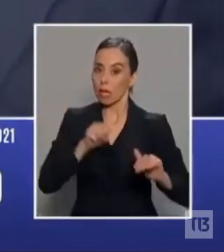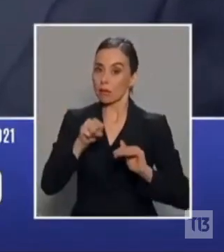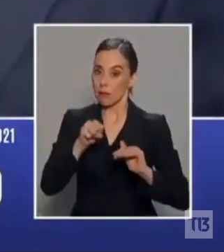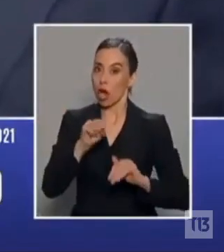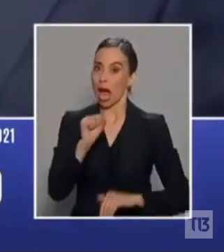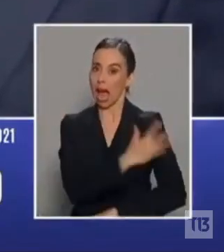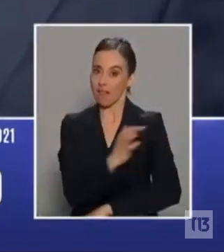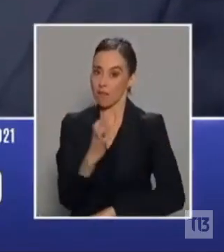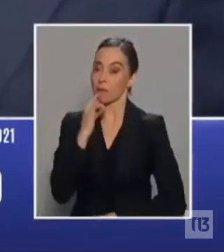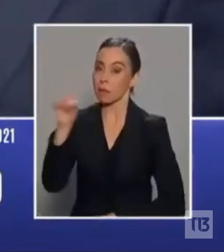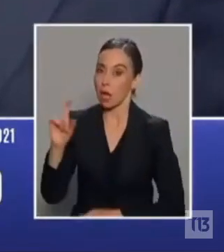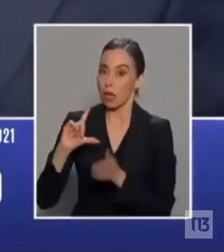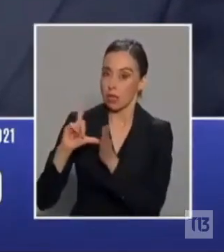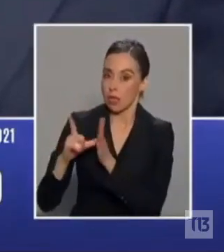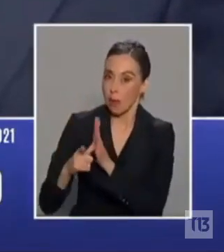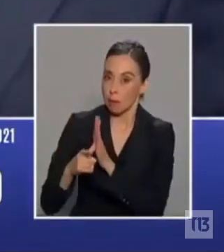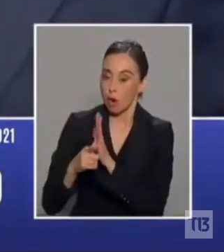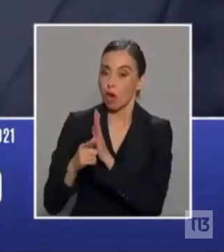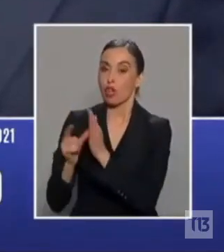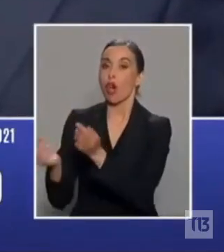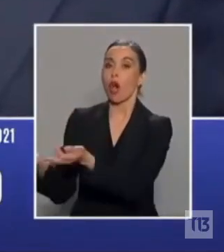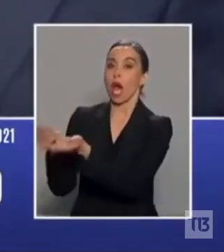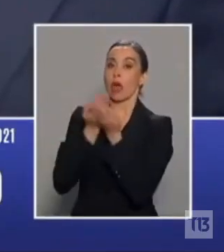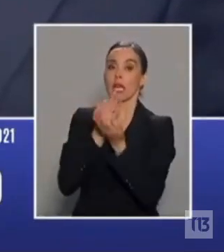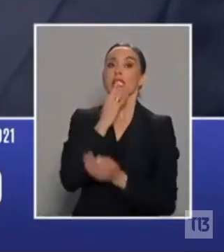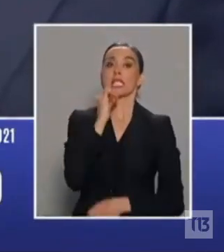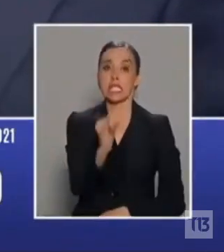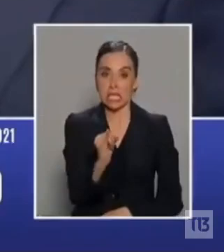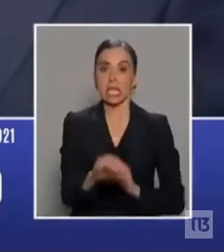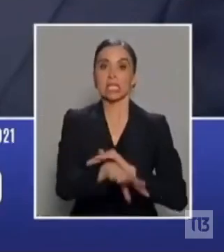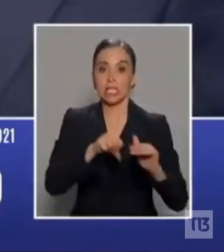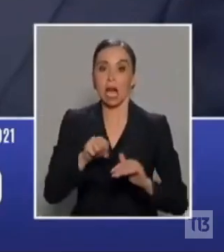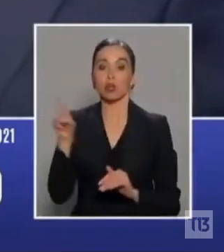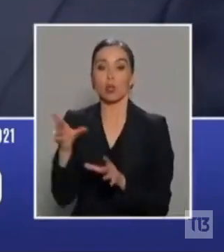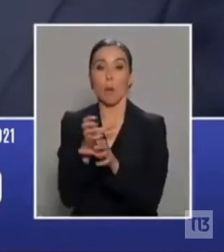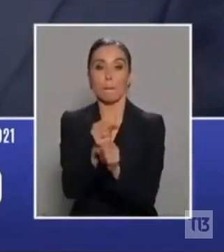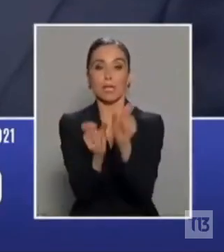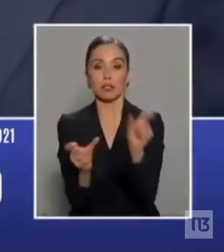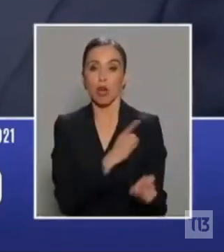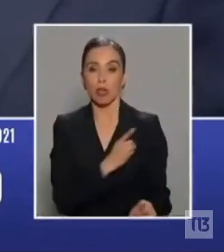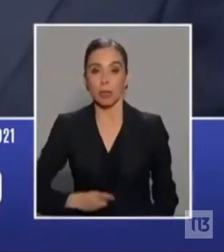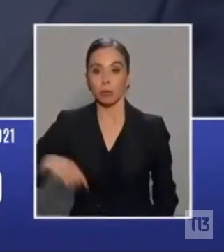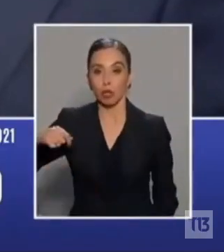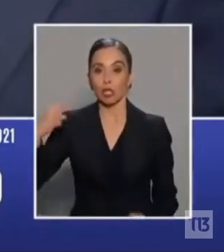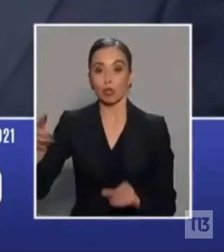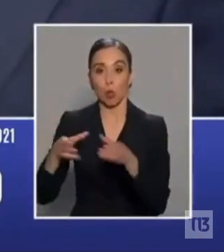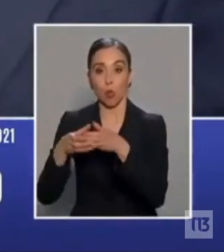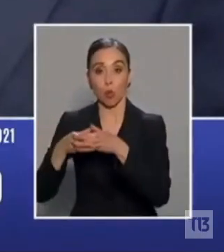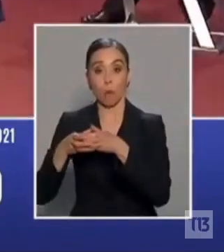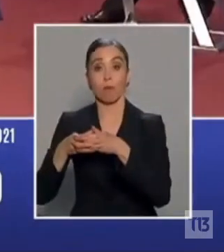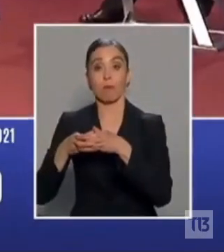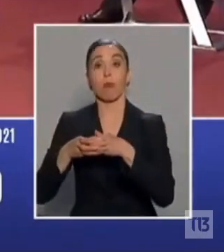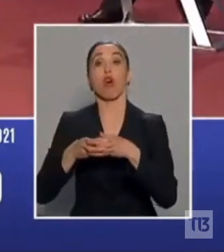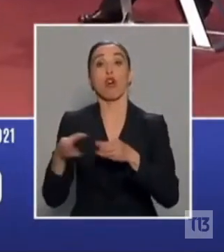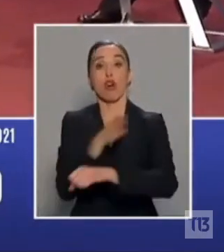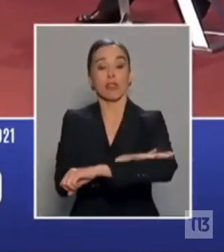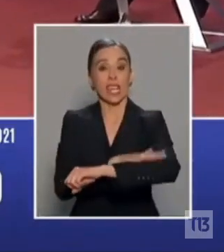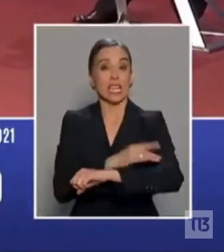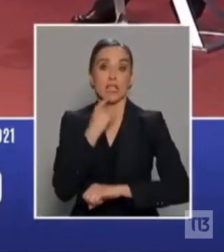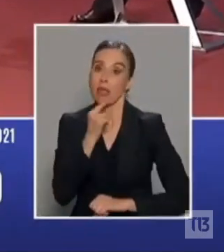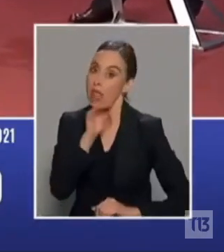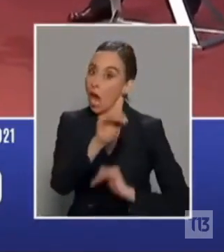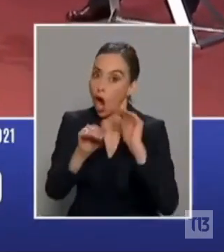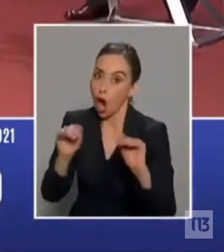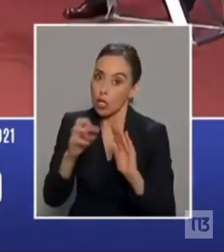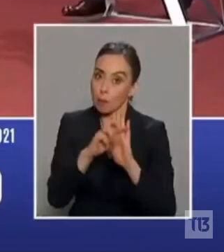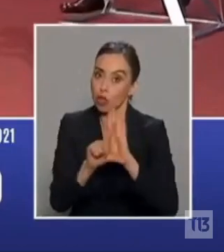AFP. Te demoraste harto en decirnos que sí, mientras presionabas a los parlamentarios de tu sector para que rechazaran el cuarto